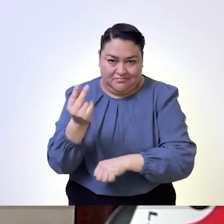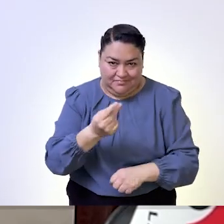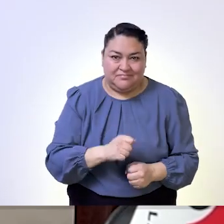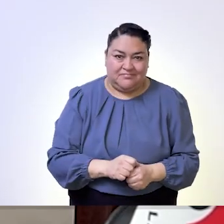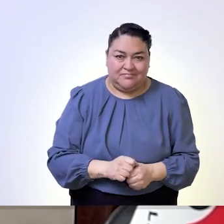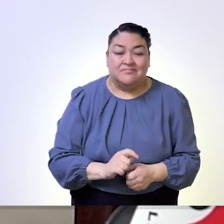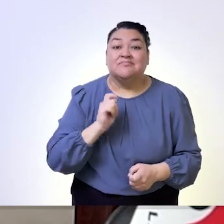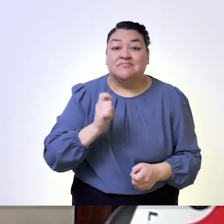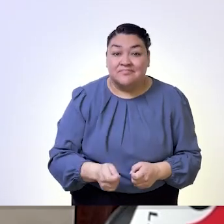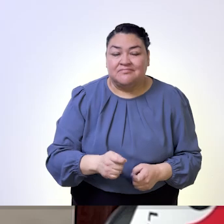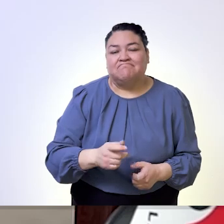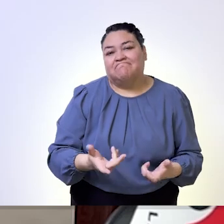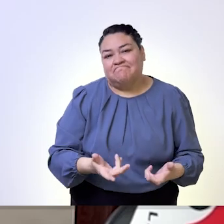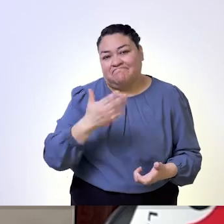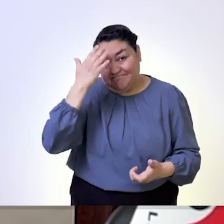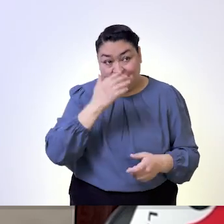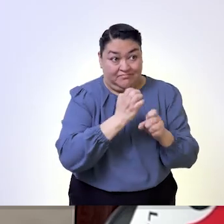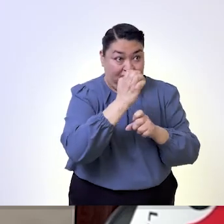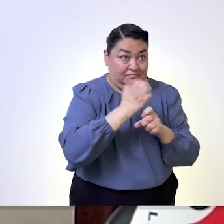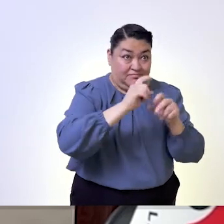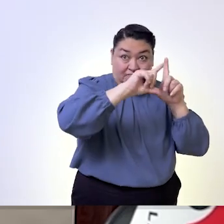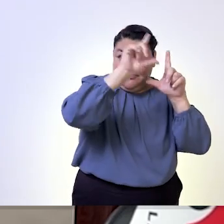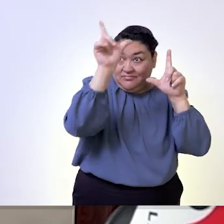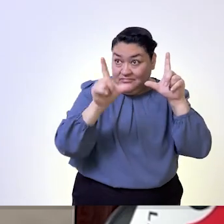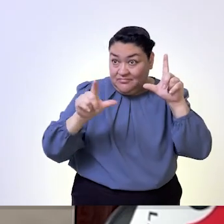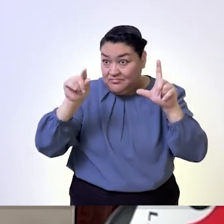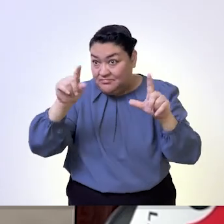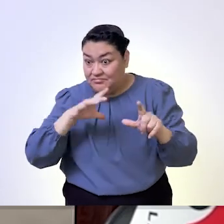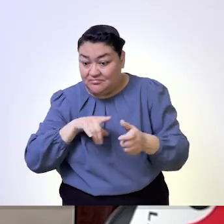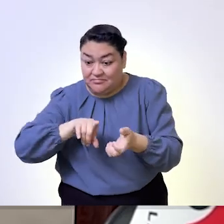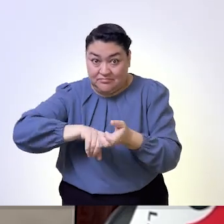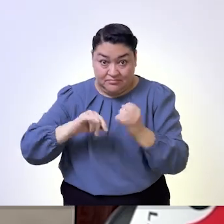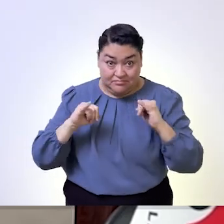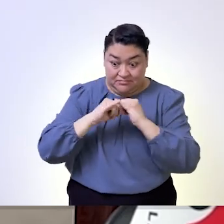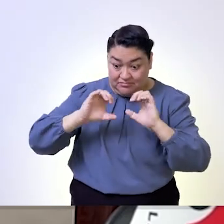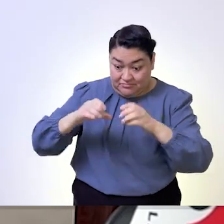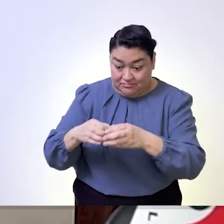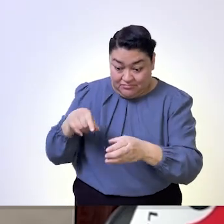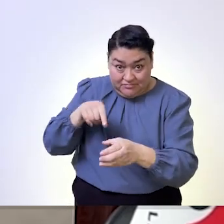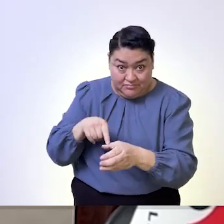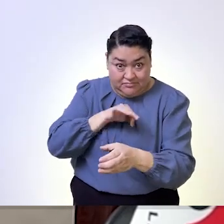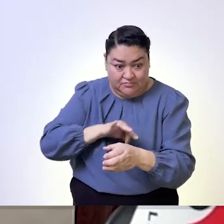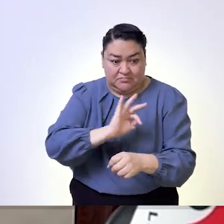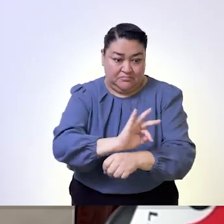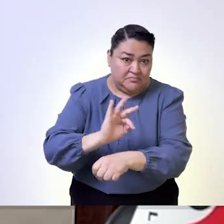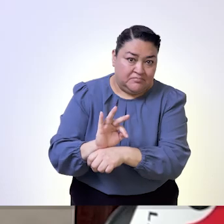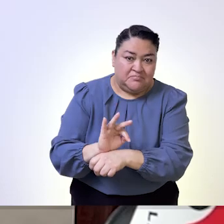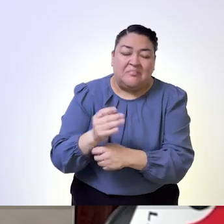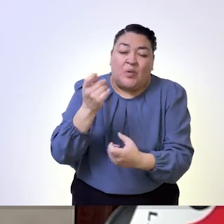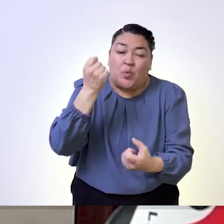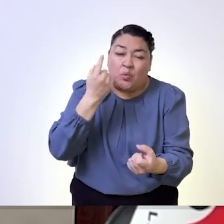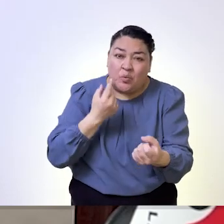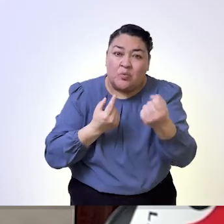Entonces, actualmente hay muy pocas entidades que cuenten con órganos que puedan